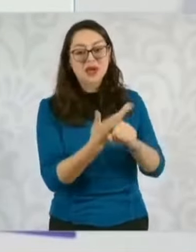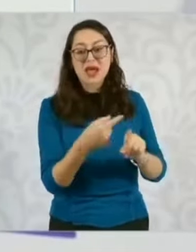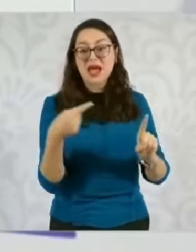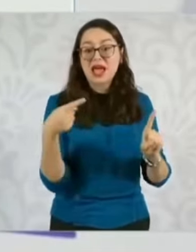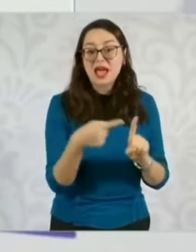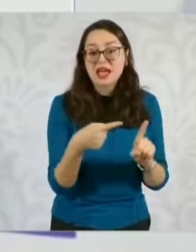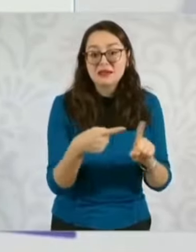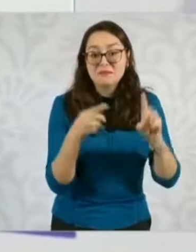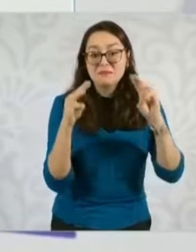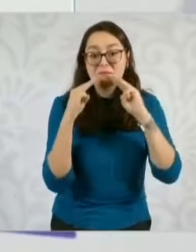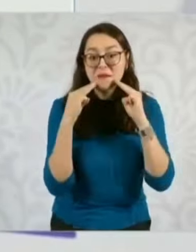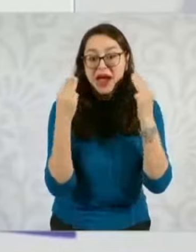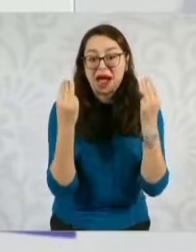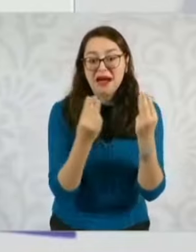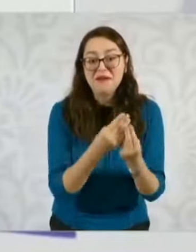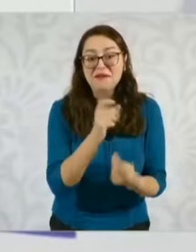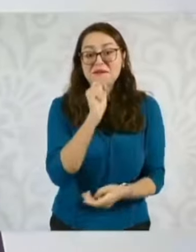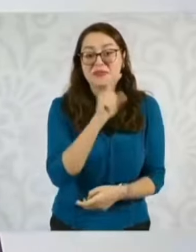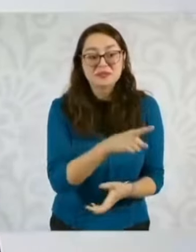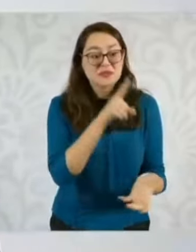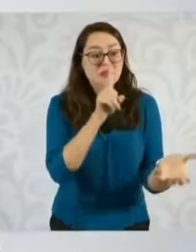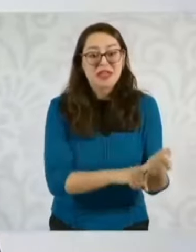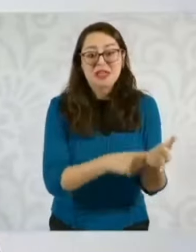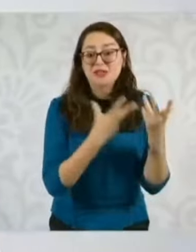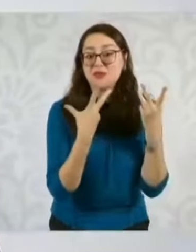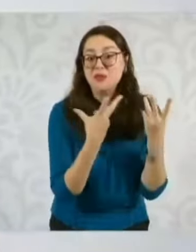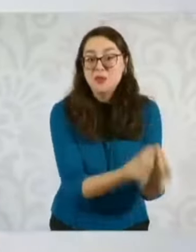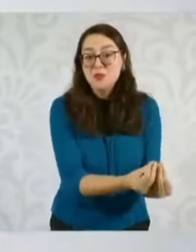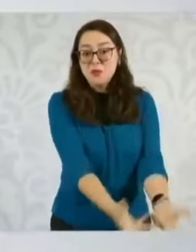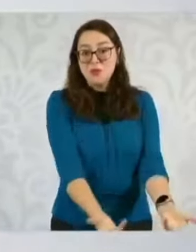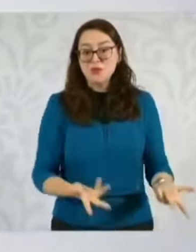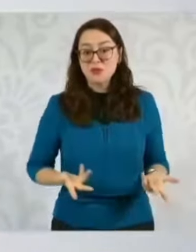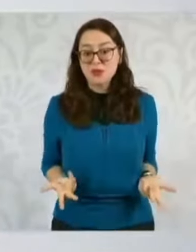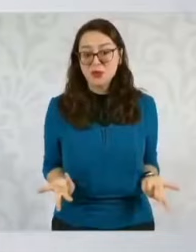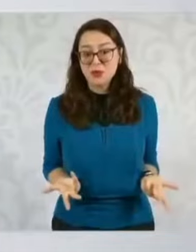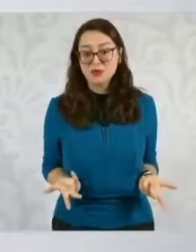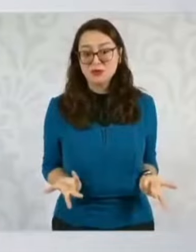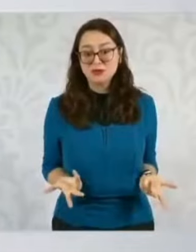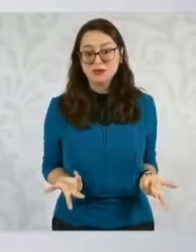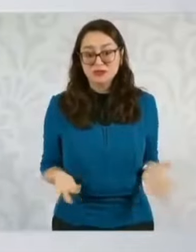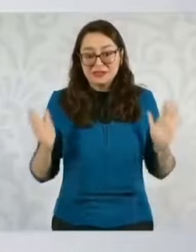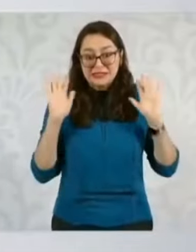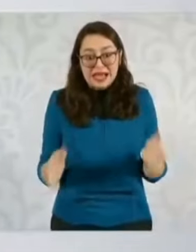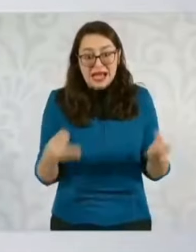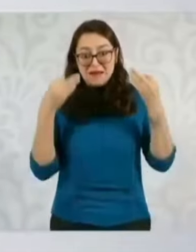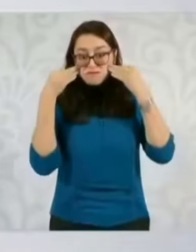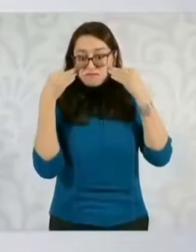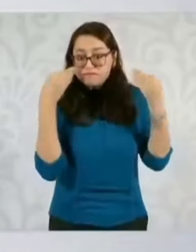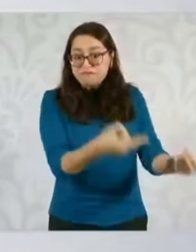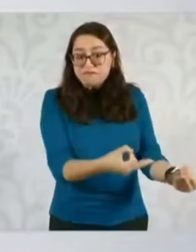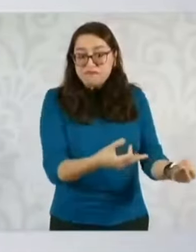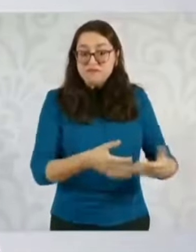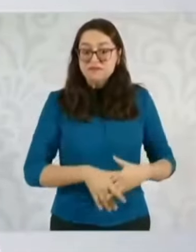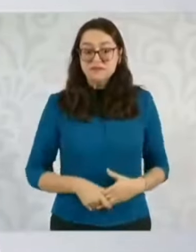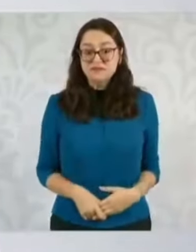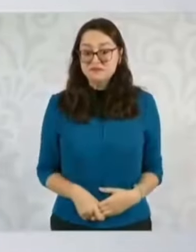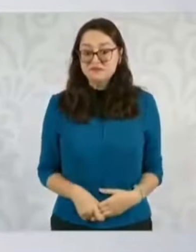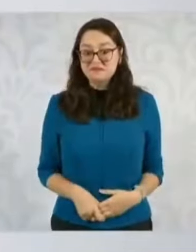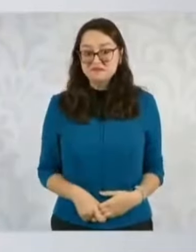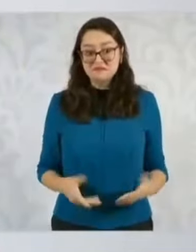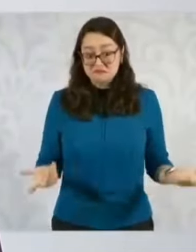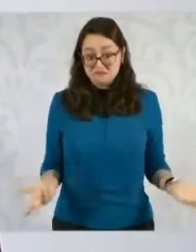lo dice el juez que dicta la sentencia, no hay